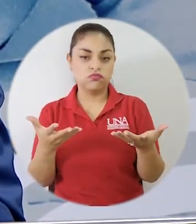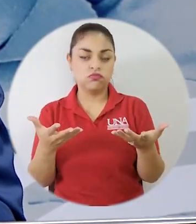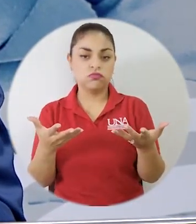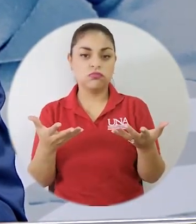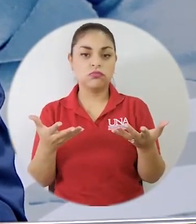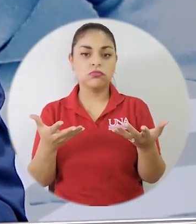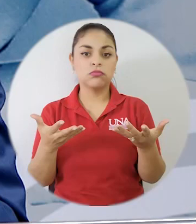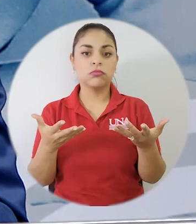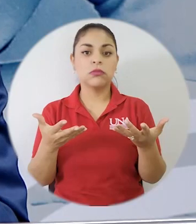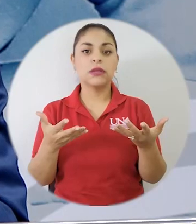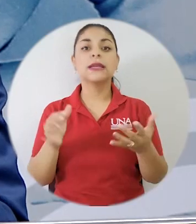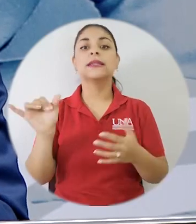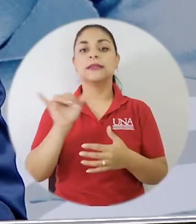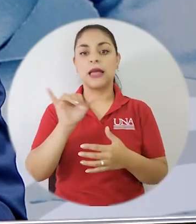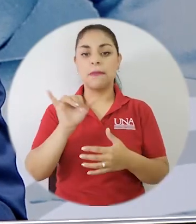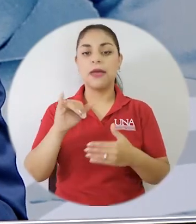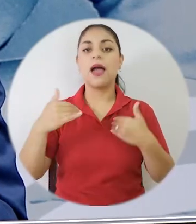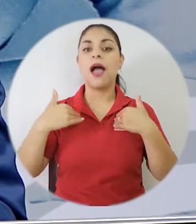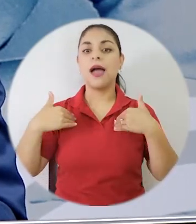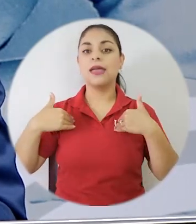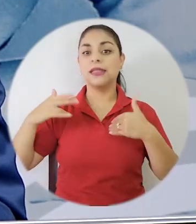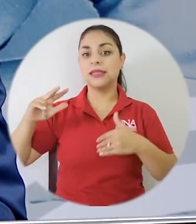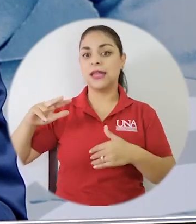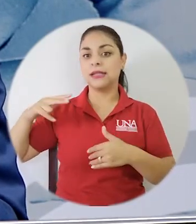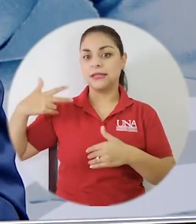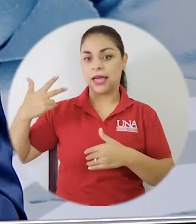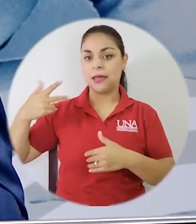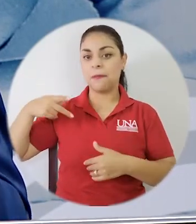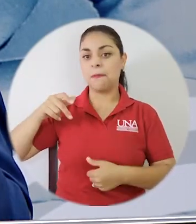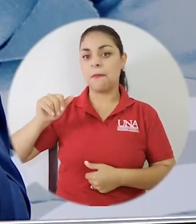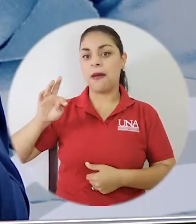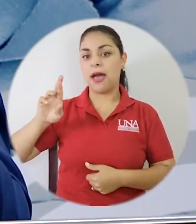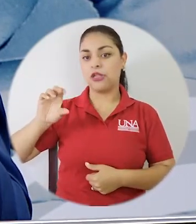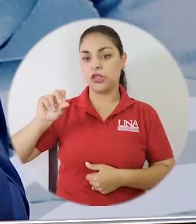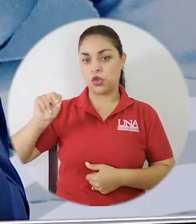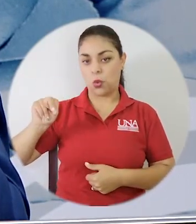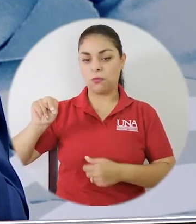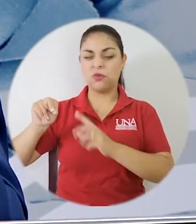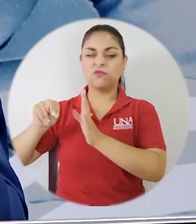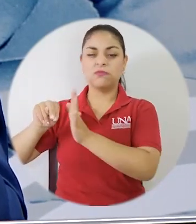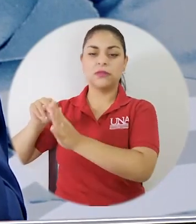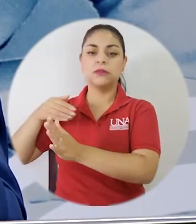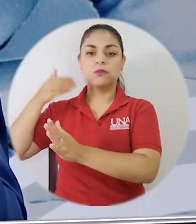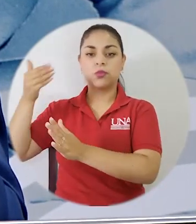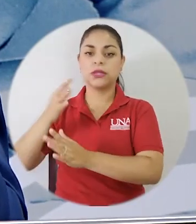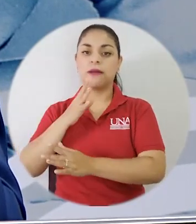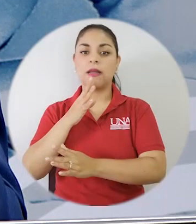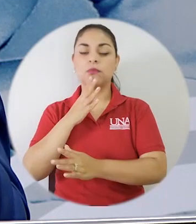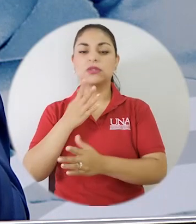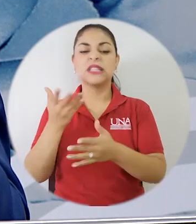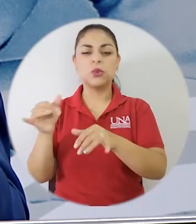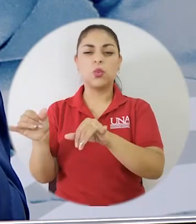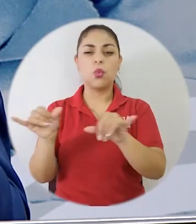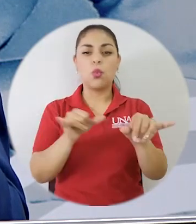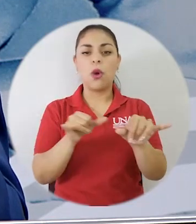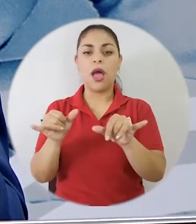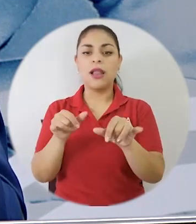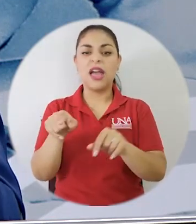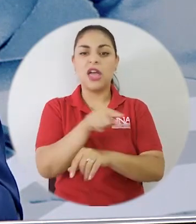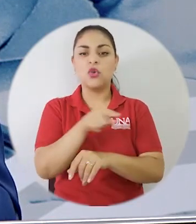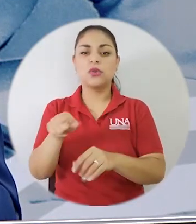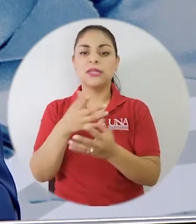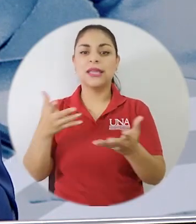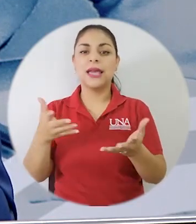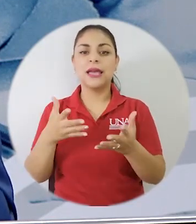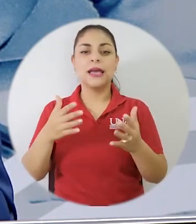de crecimiento que podemos hablar luego, y es el alto nivel de concentración y centralización que